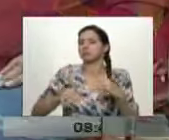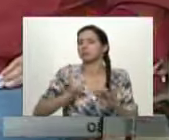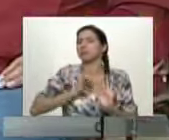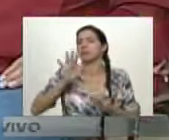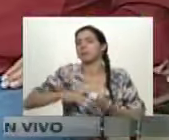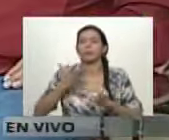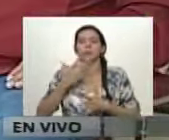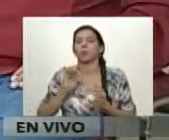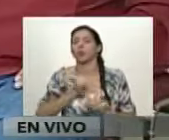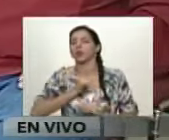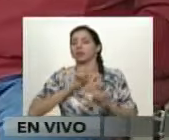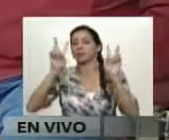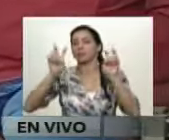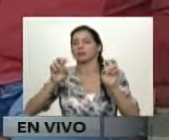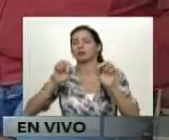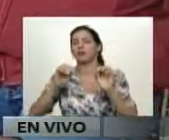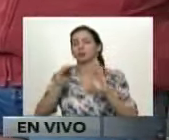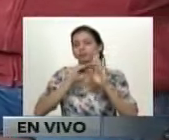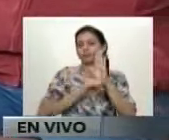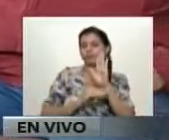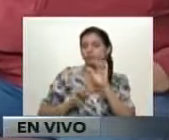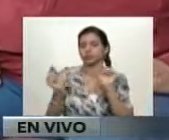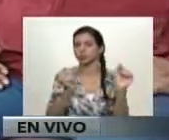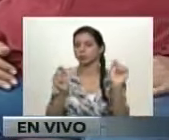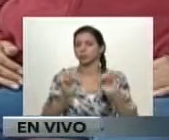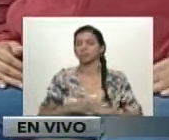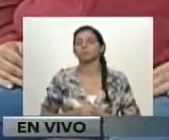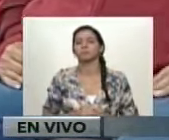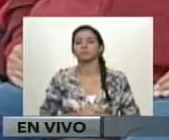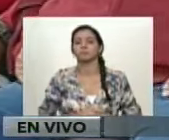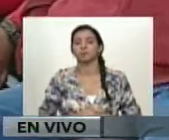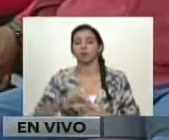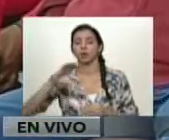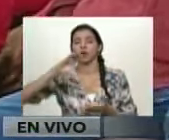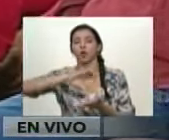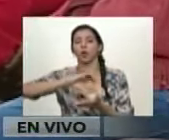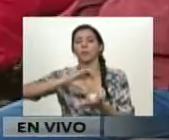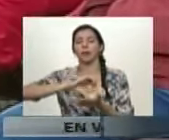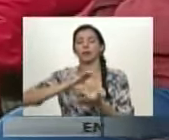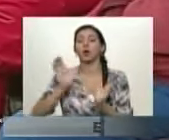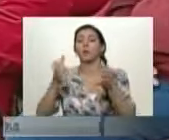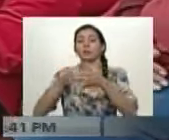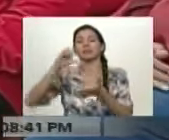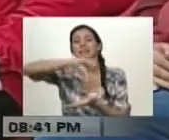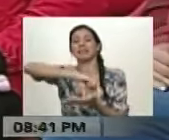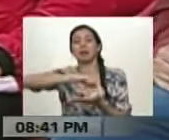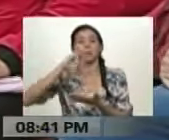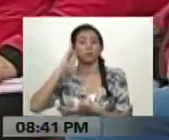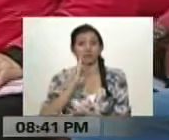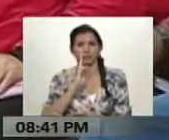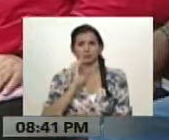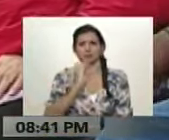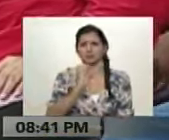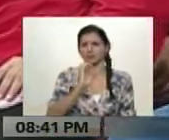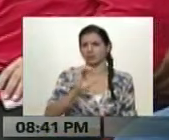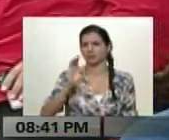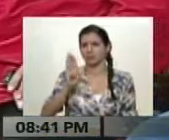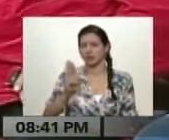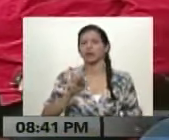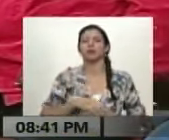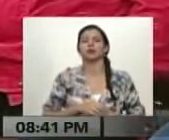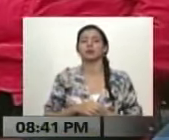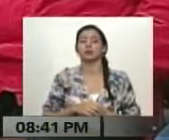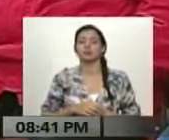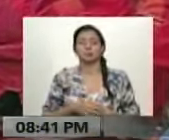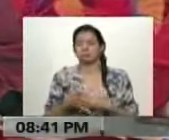que se deban evaluar y decidir. Este comando central bolivariano, en el plan que estamos aprobando, debe